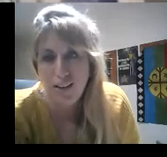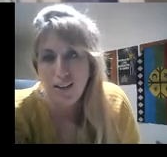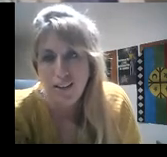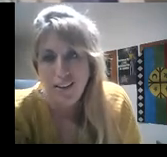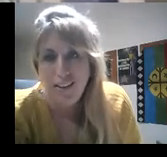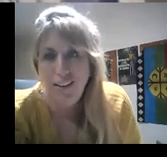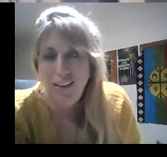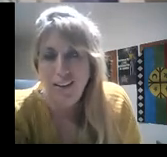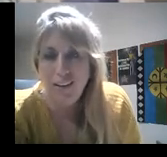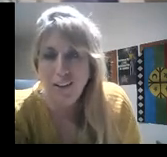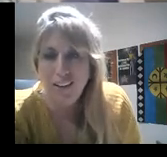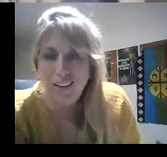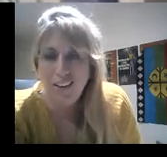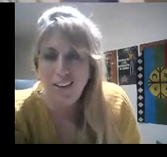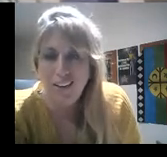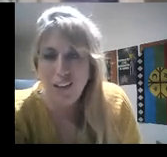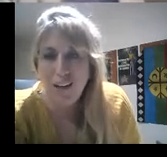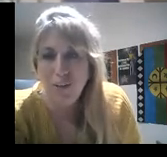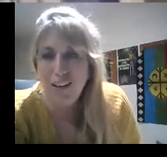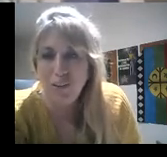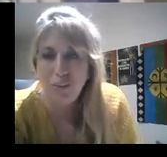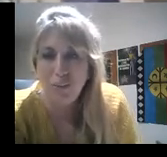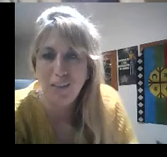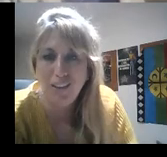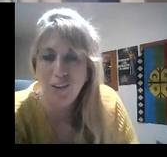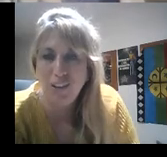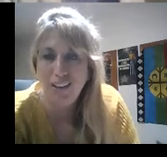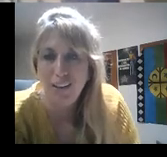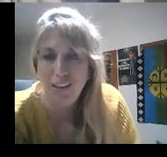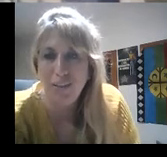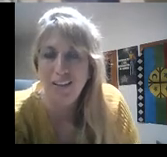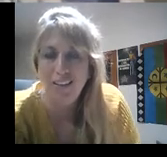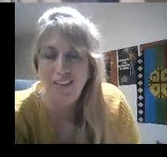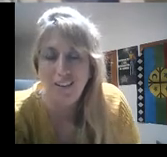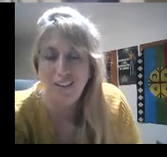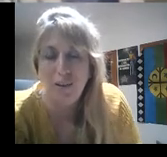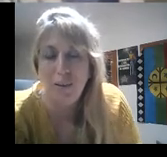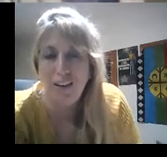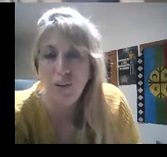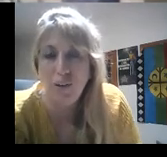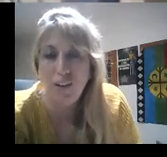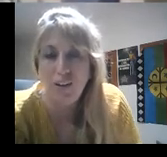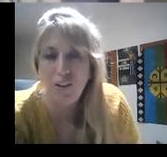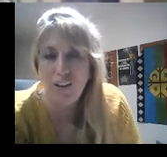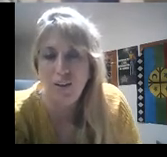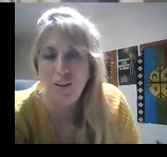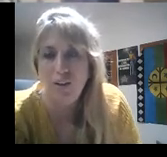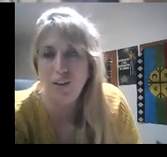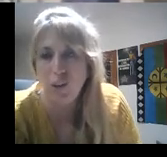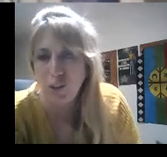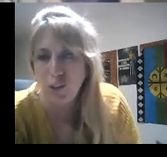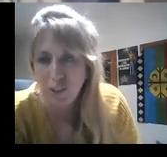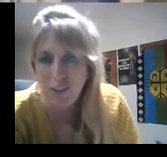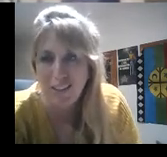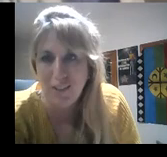ortodoxa, y creo que esto lo charlamos en algún momento, que también resulta paradójico que no es solo